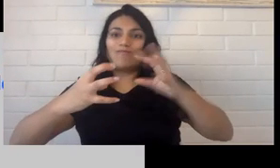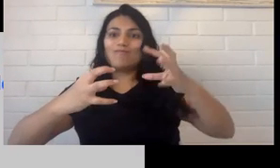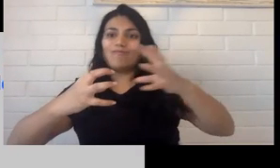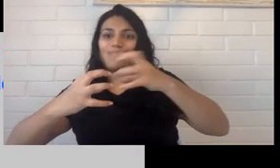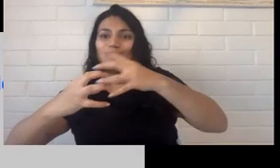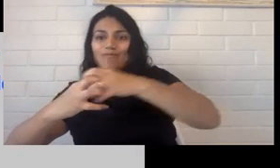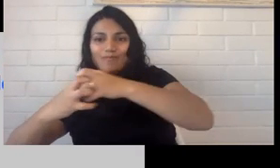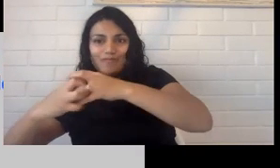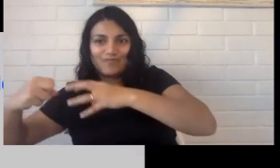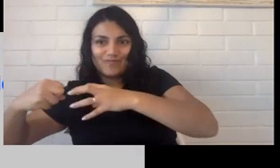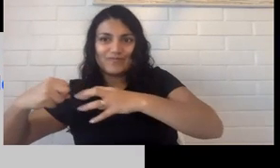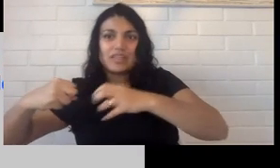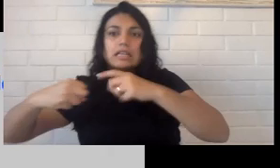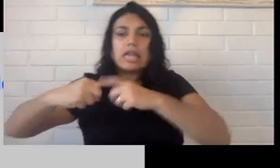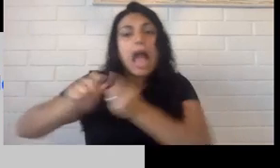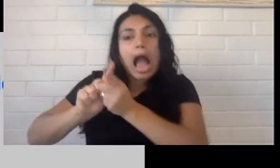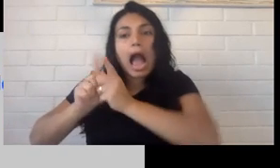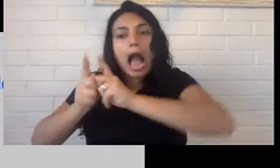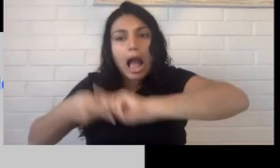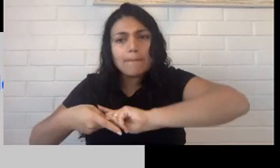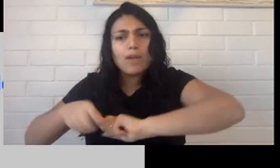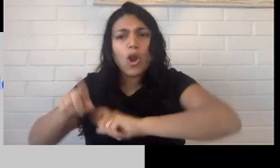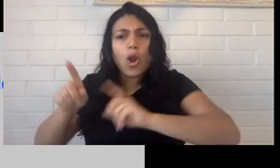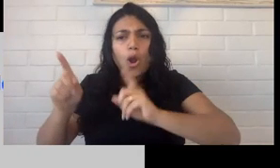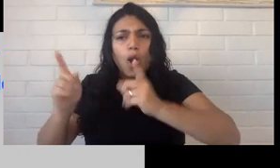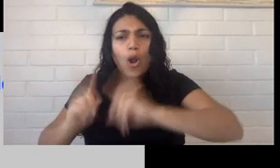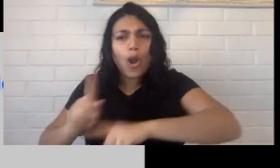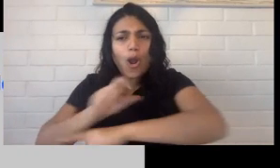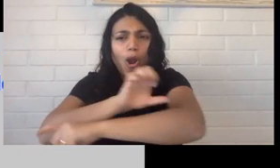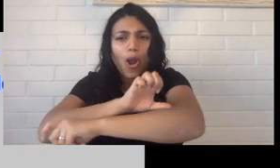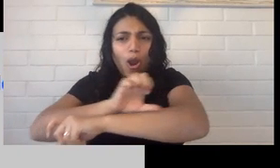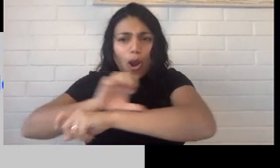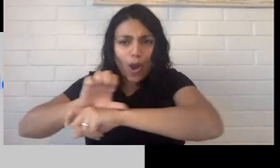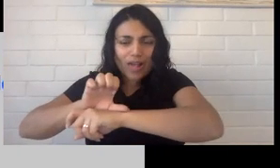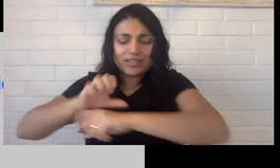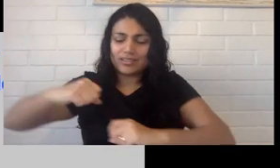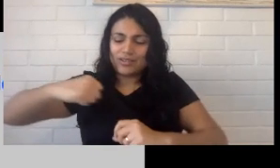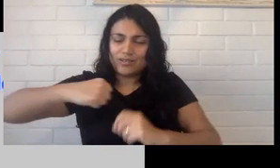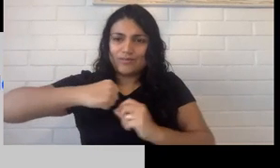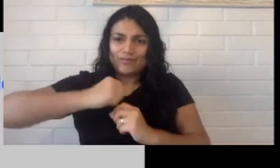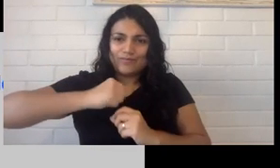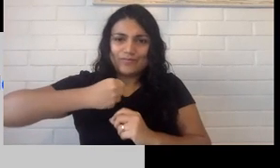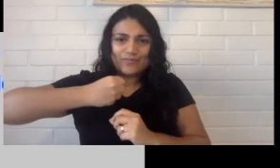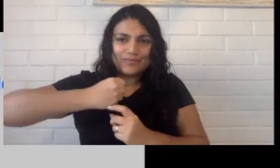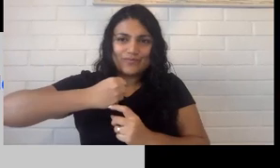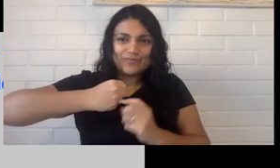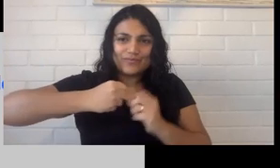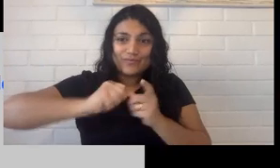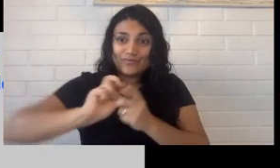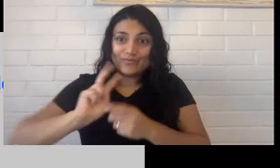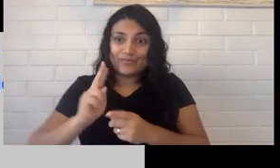genere una serie de cambios eléctricos en la neurona postsináptica que pueden conllevar a